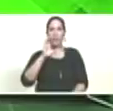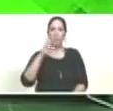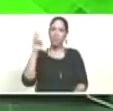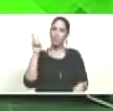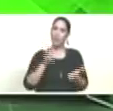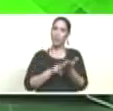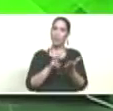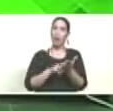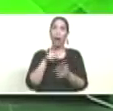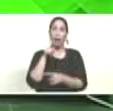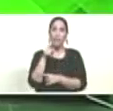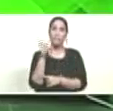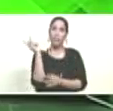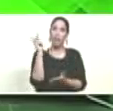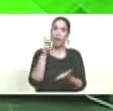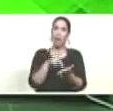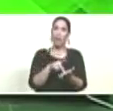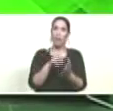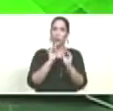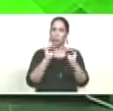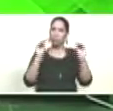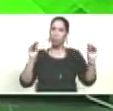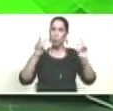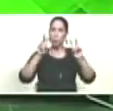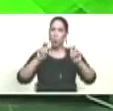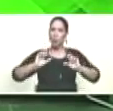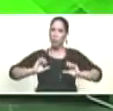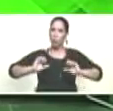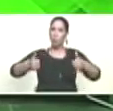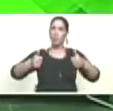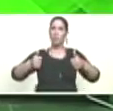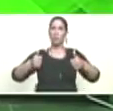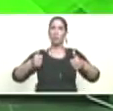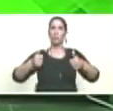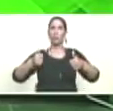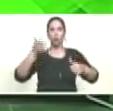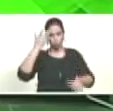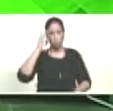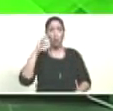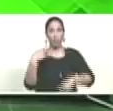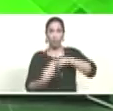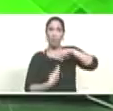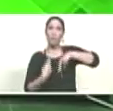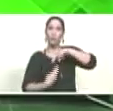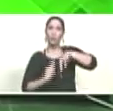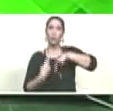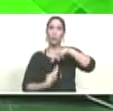ahí viene el llamado mío al nuevo comienzo. Yo creo que la revolución,